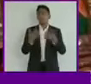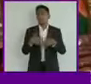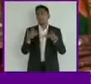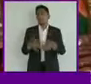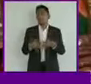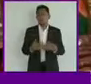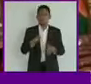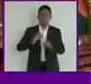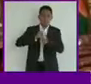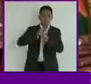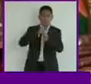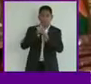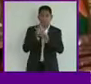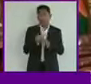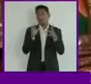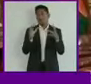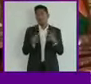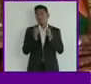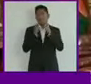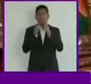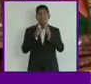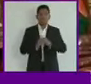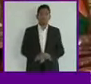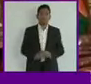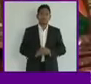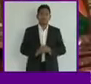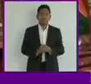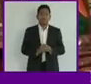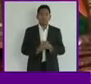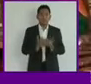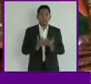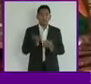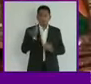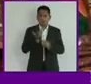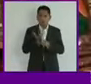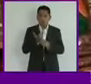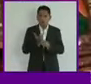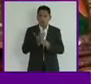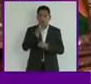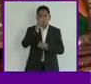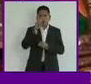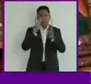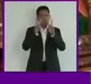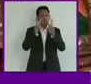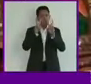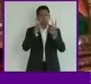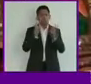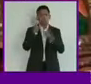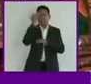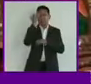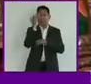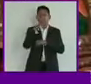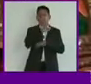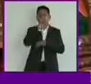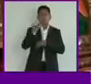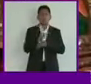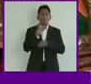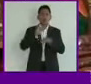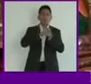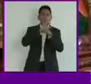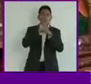la pandemia. Y en este proceso de recuperación post-pandemia como sociedad, aprendimos desde luego que la salud mental